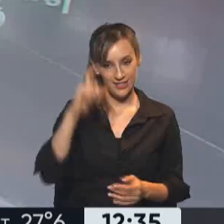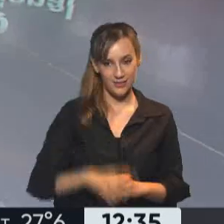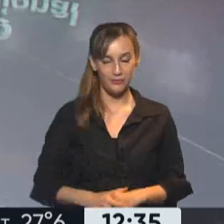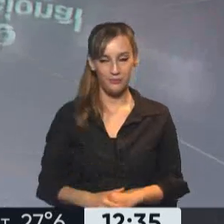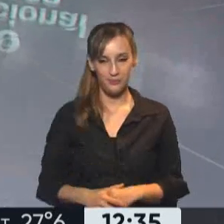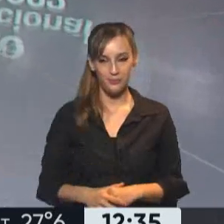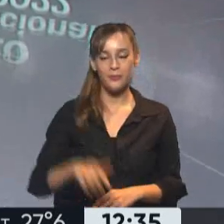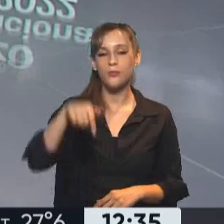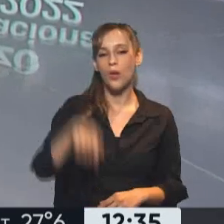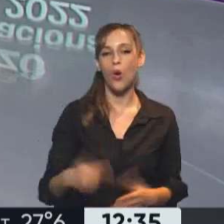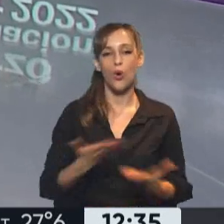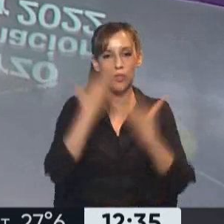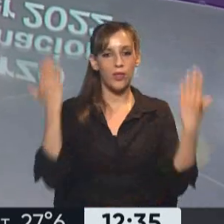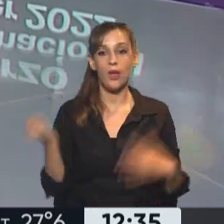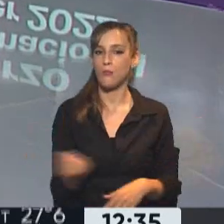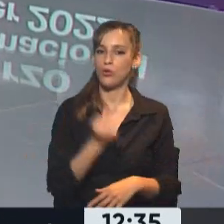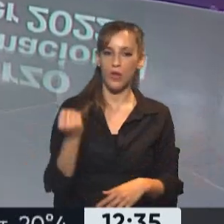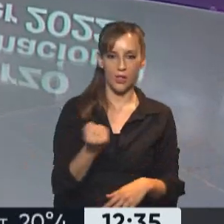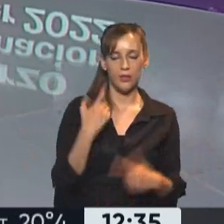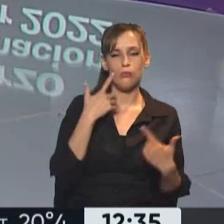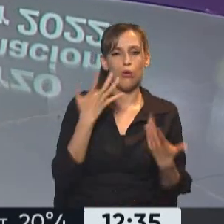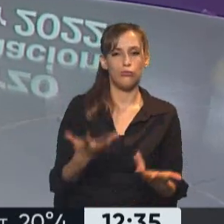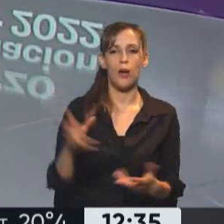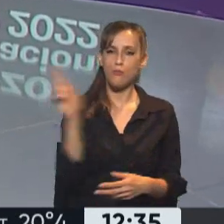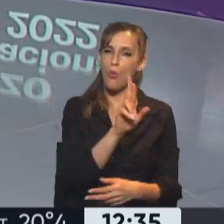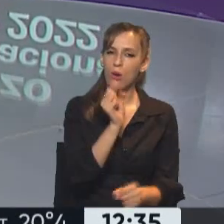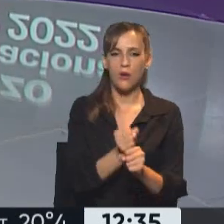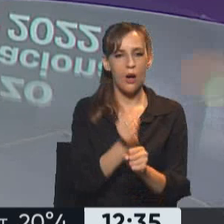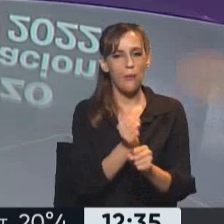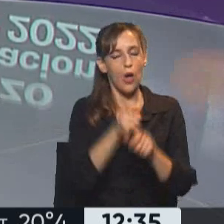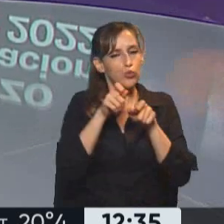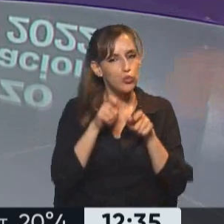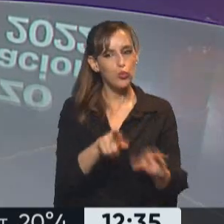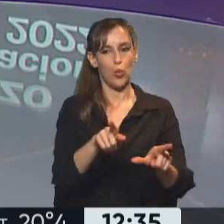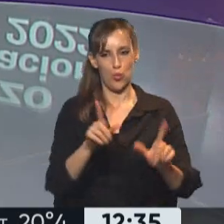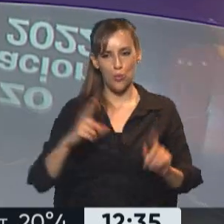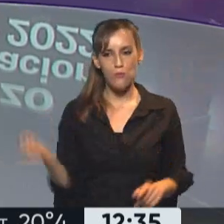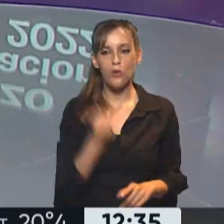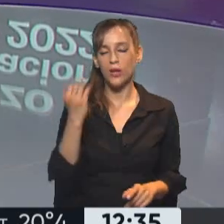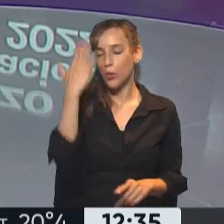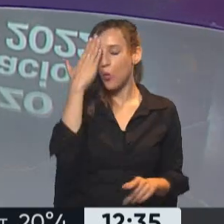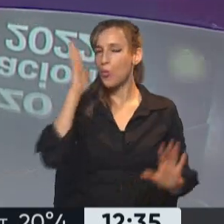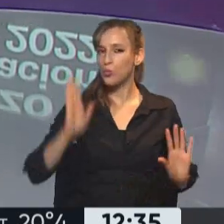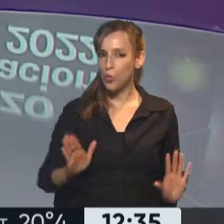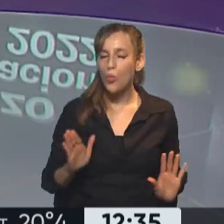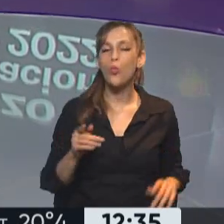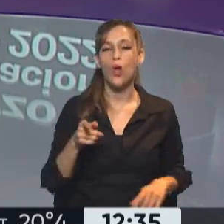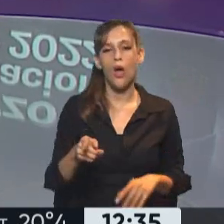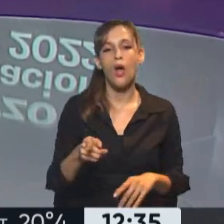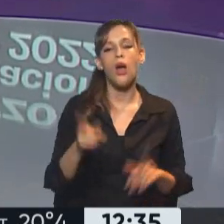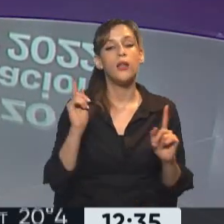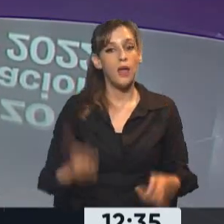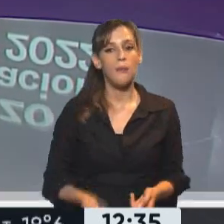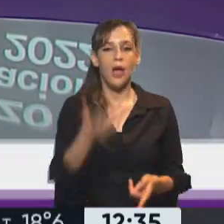día para visibilizar y para poner en valor el trabajo de tantas mujeres, y la cultura siempre es una gran plataforma, un escenario, las calles también,